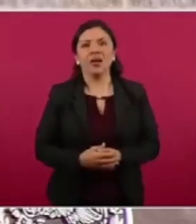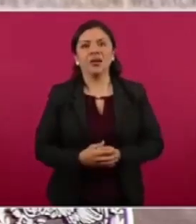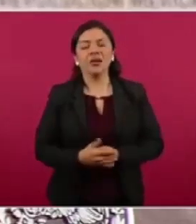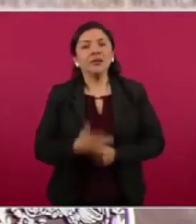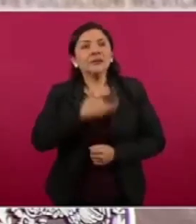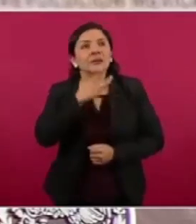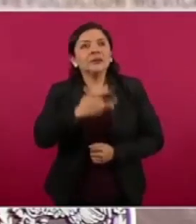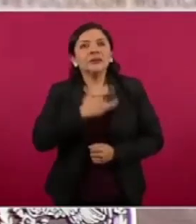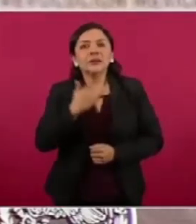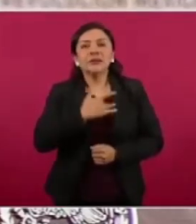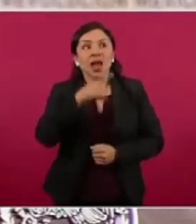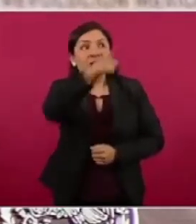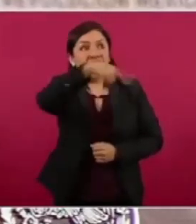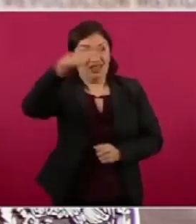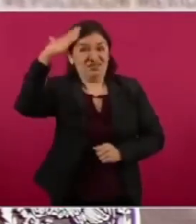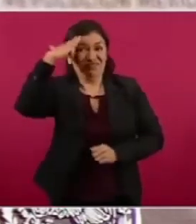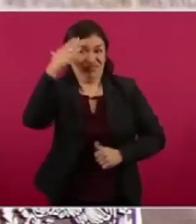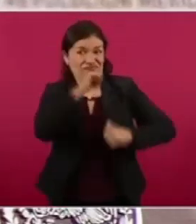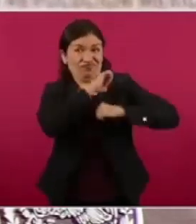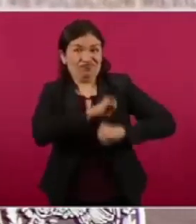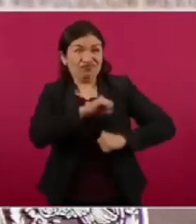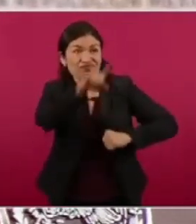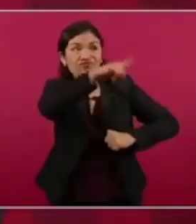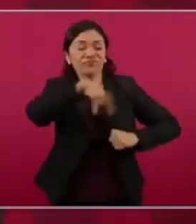que los dirigentes